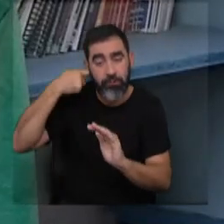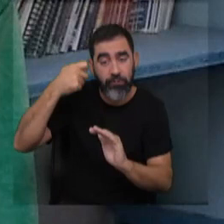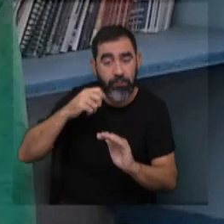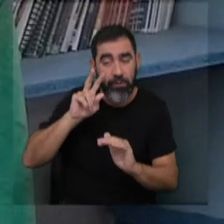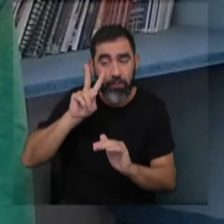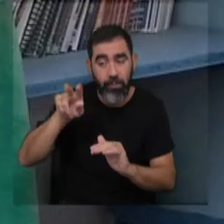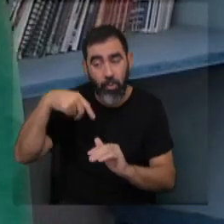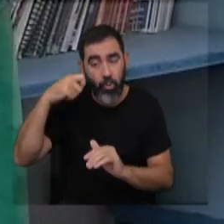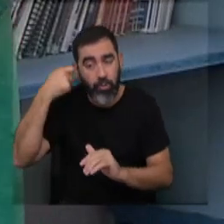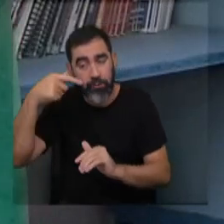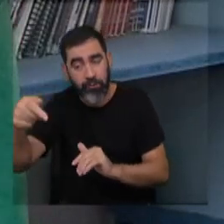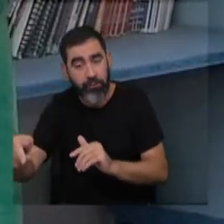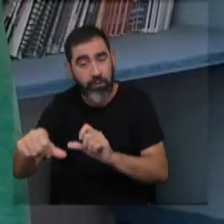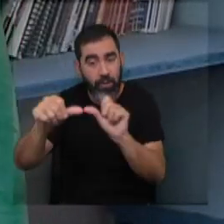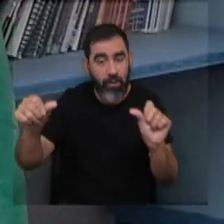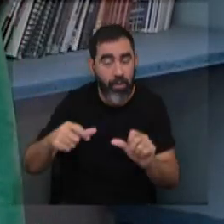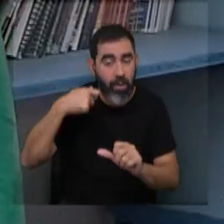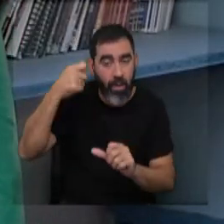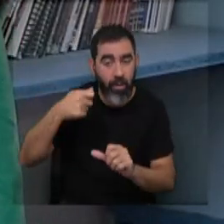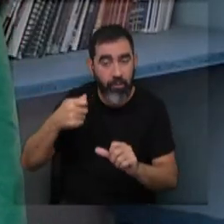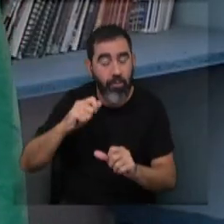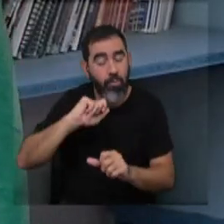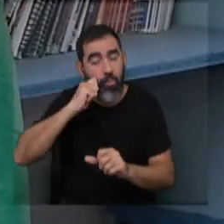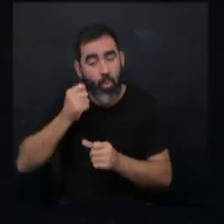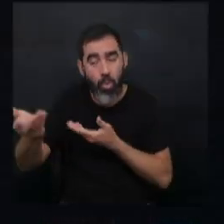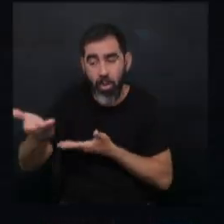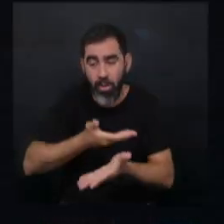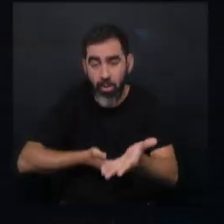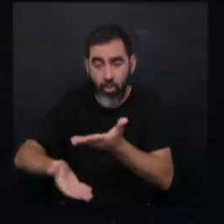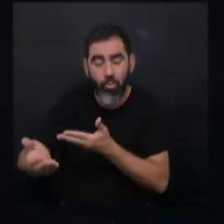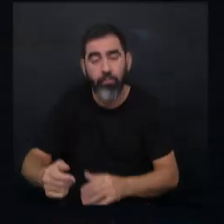miraban a los cineastas a hacer cine, y eso fue un muy lindo encuentro.